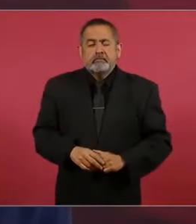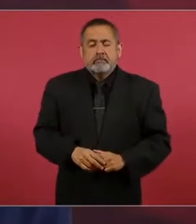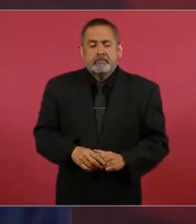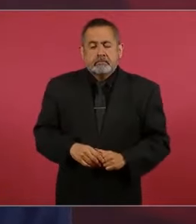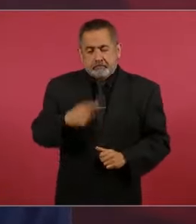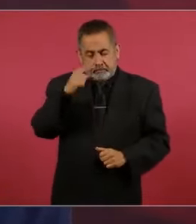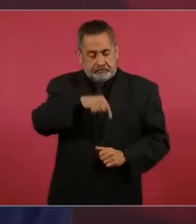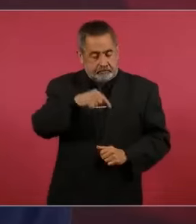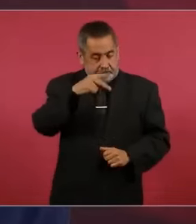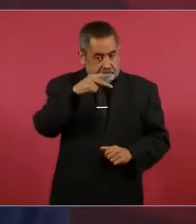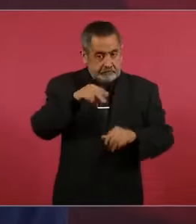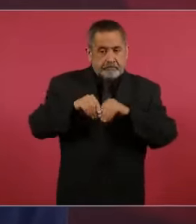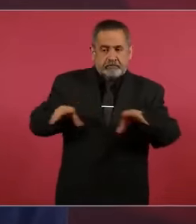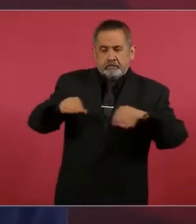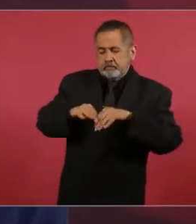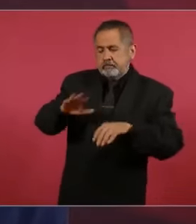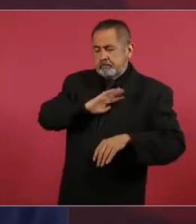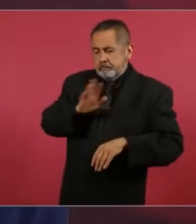para mexicanos.